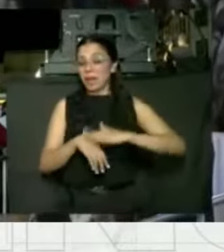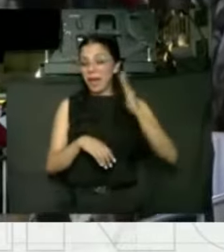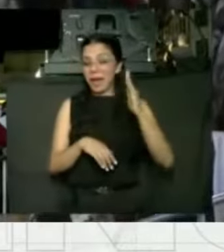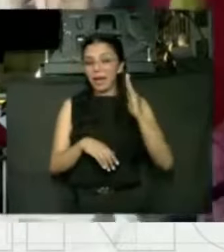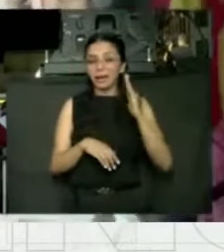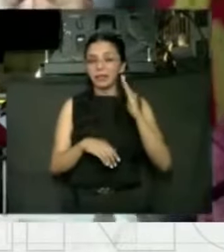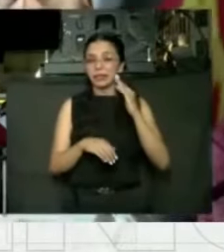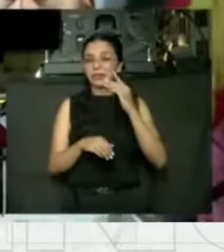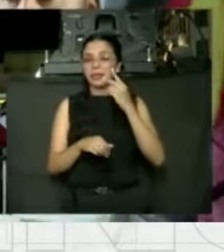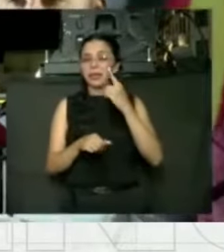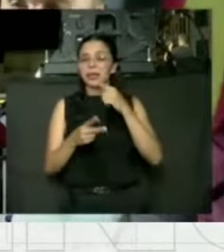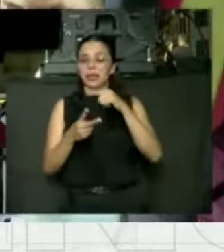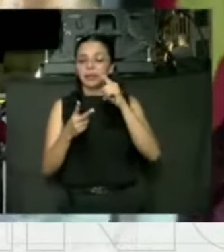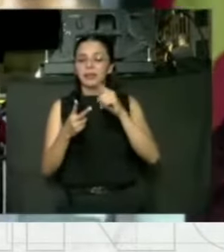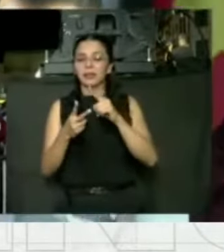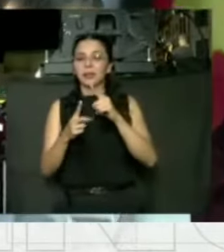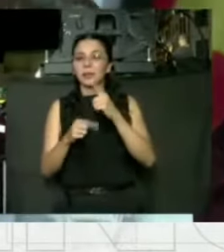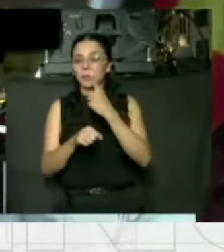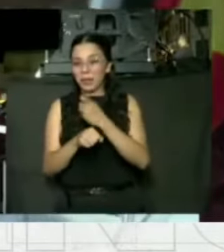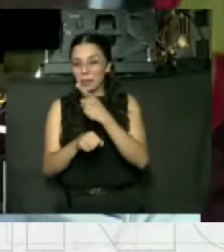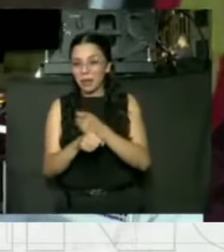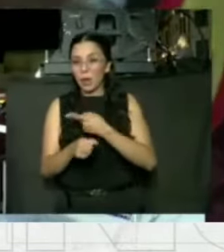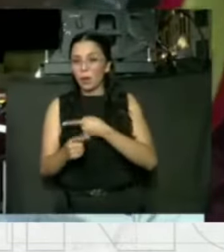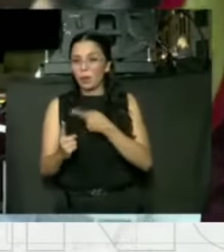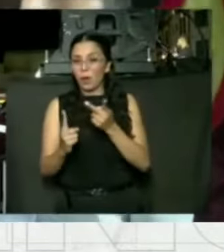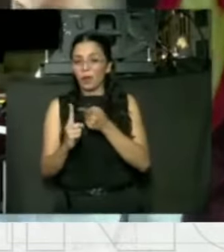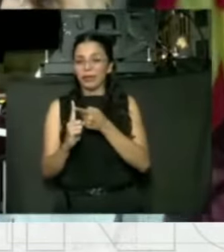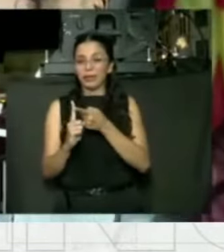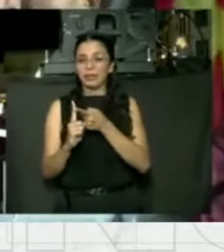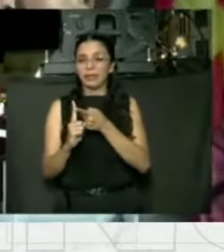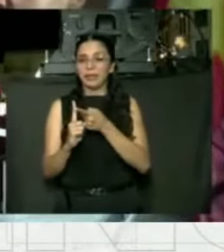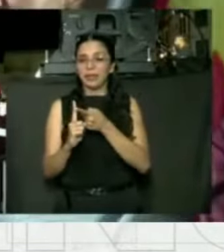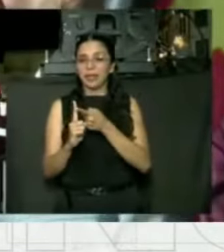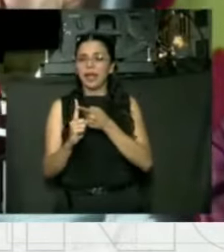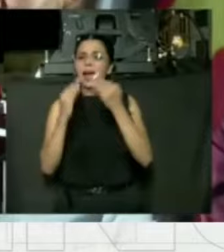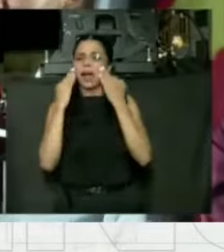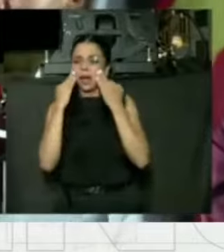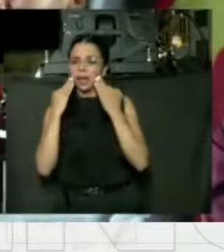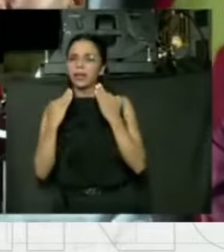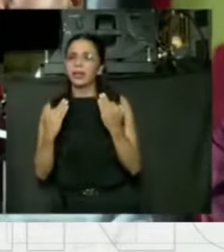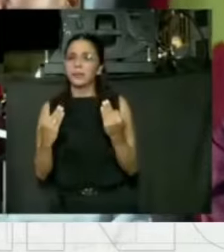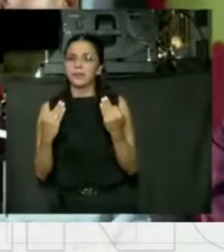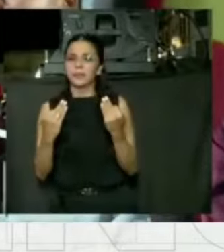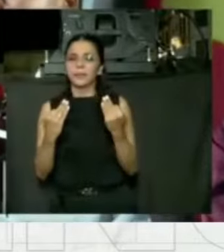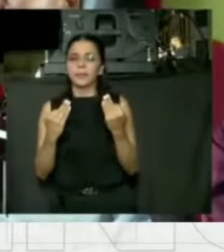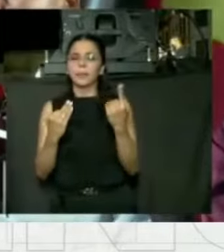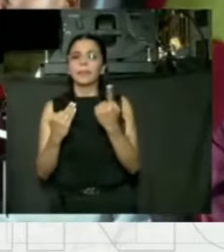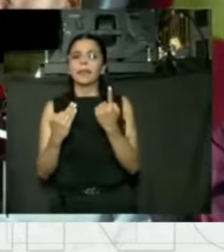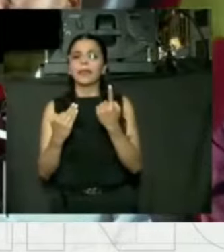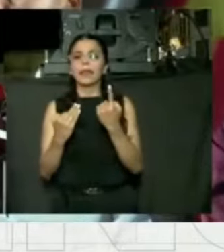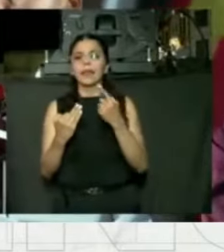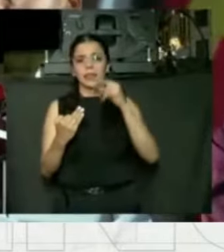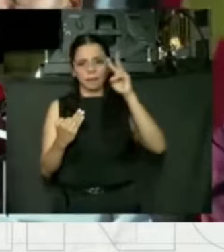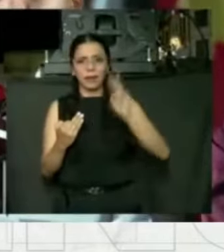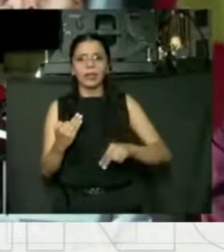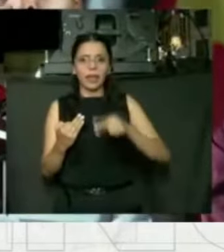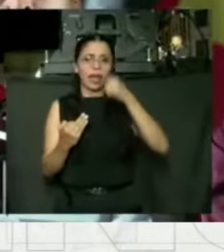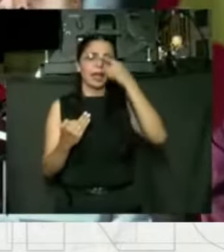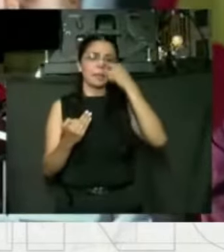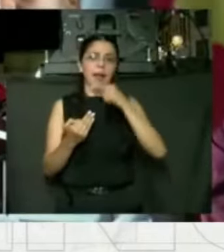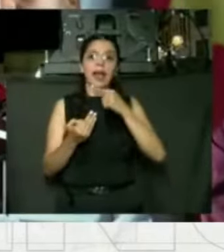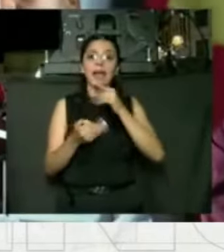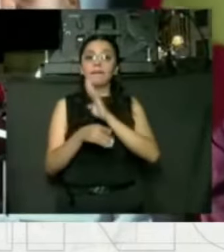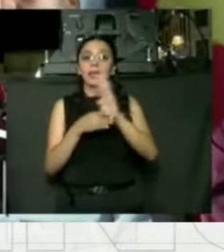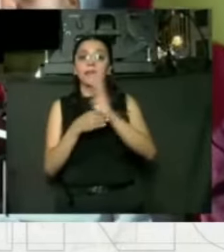el principio de por el bien de todos primero los pobres, ha demostrado que en efecto es por el bien de todos y